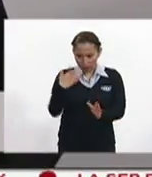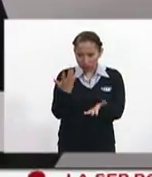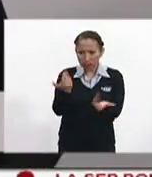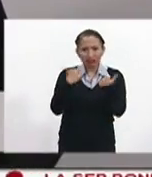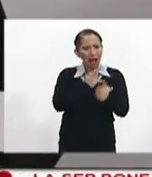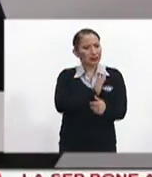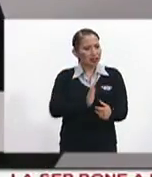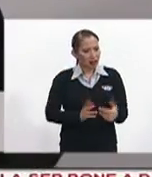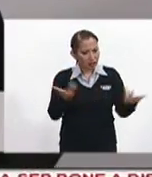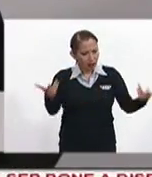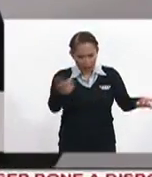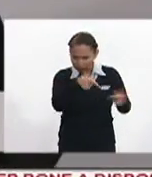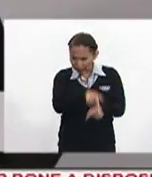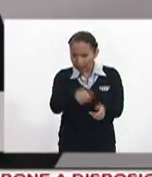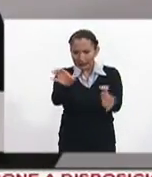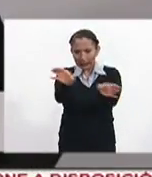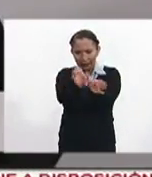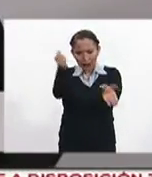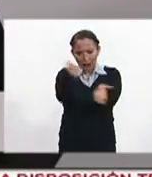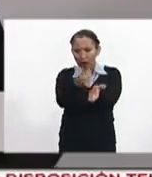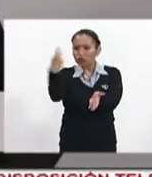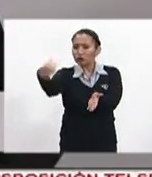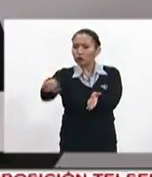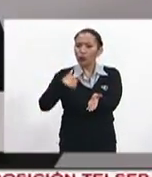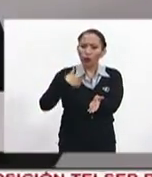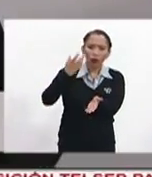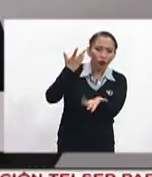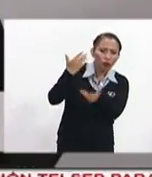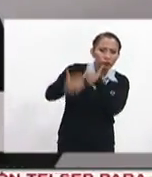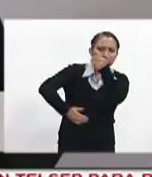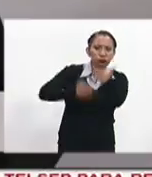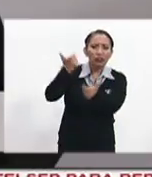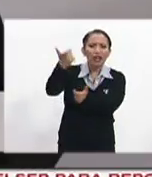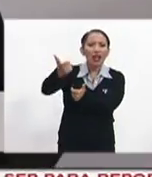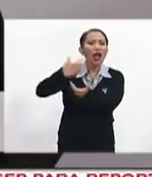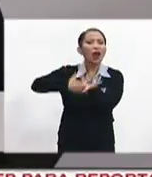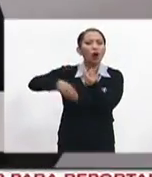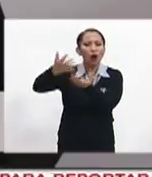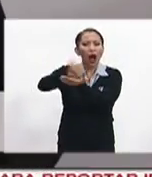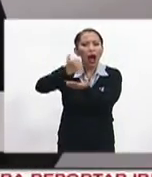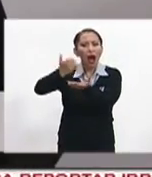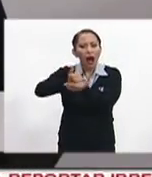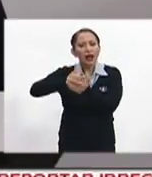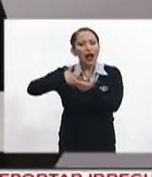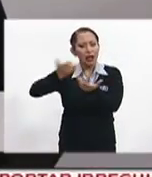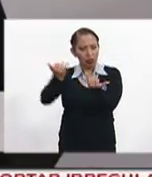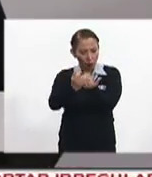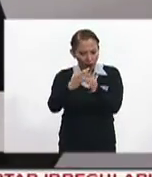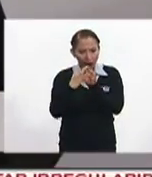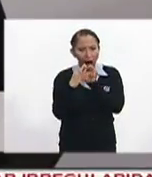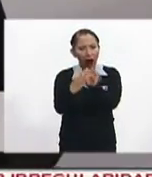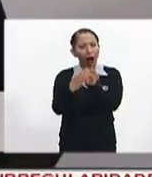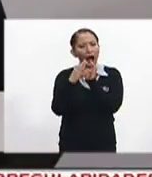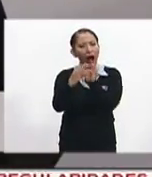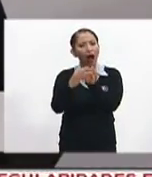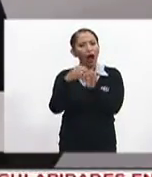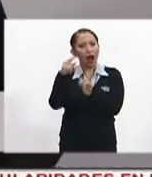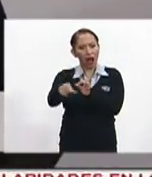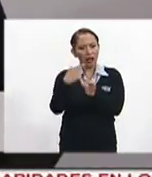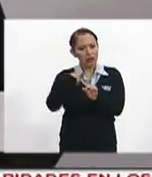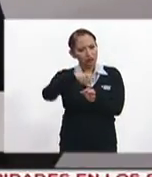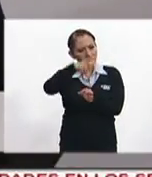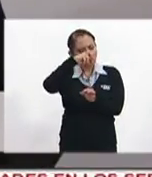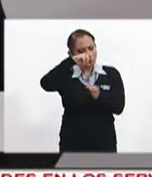demás candidatos a certificar la congruencia de su evolución patrimonial de la misma manera, con el mismo